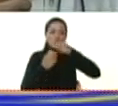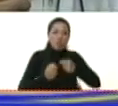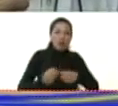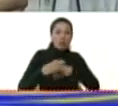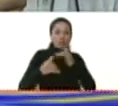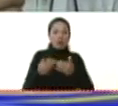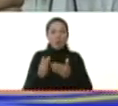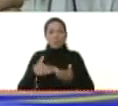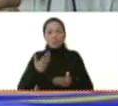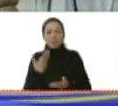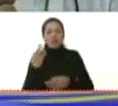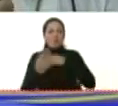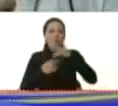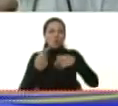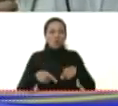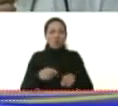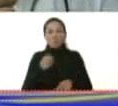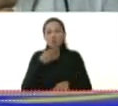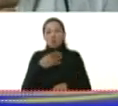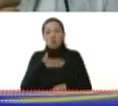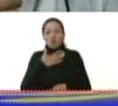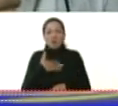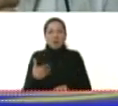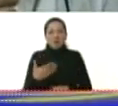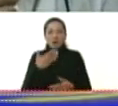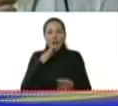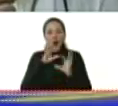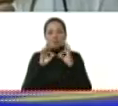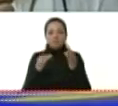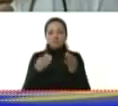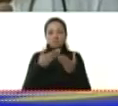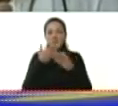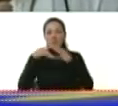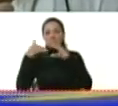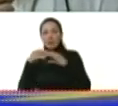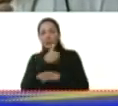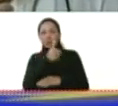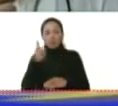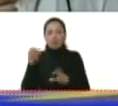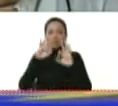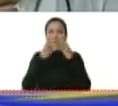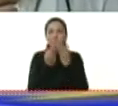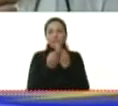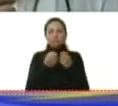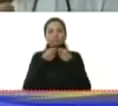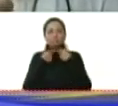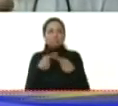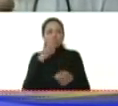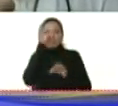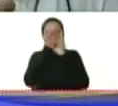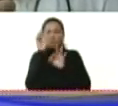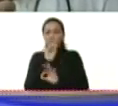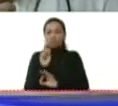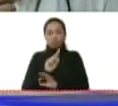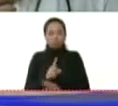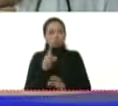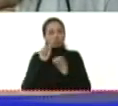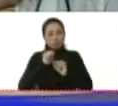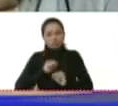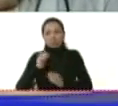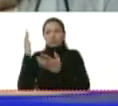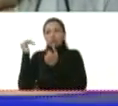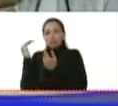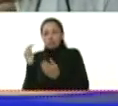solo es posible en revolución y bueno, les quiero dejar un mensaje a esas personas que están como yo, a esas familias, que no pierdan la fe, que si hay esperanza y que